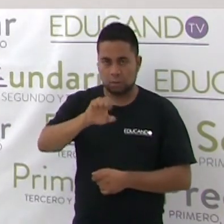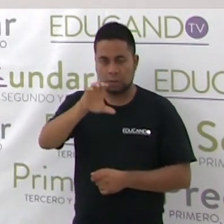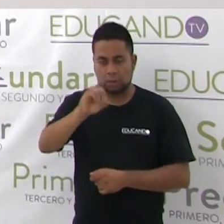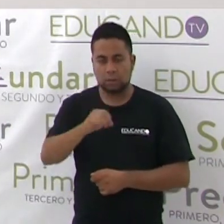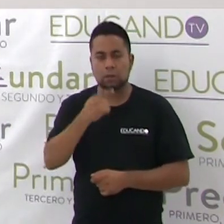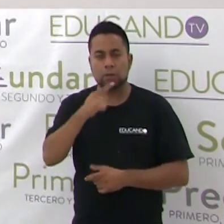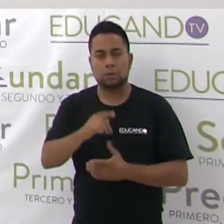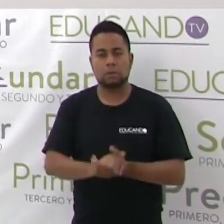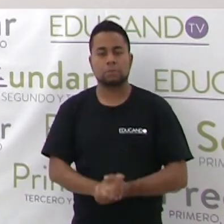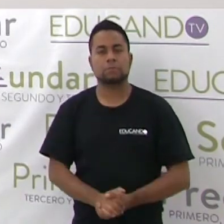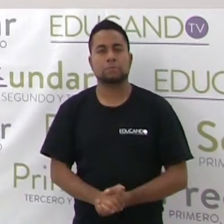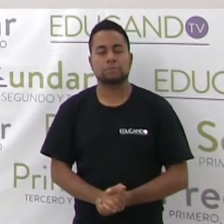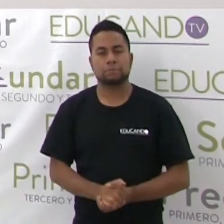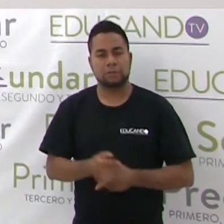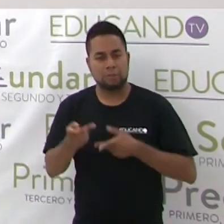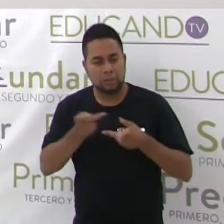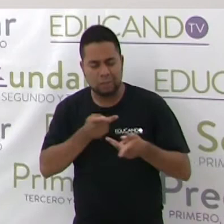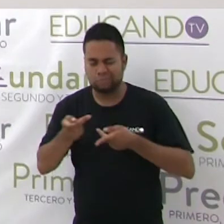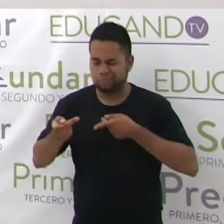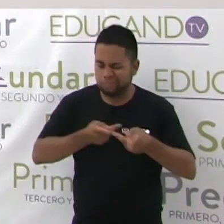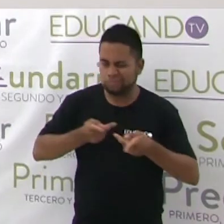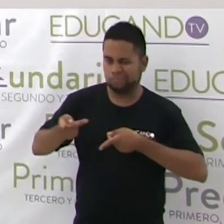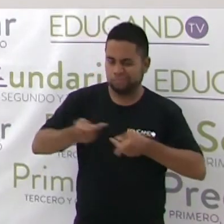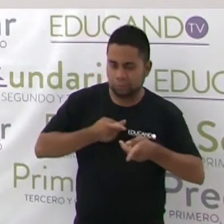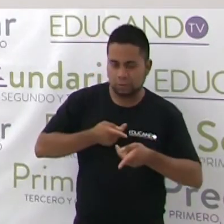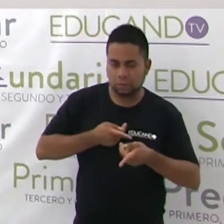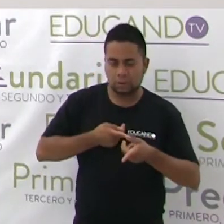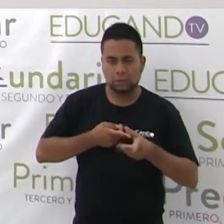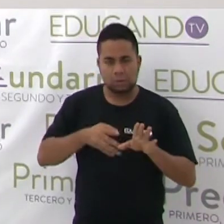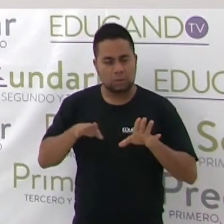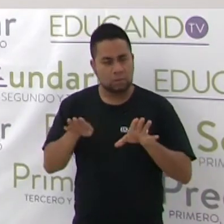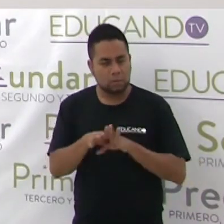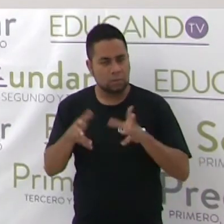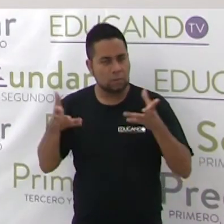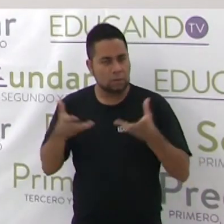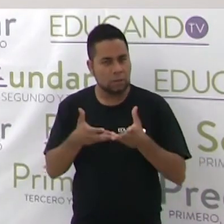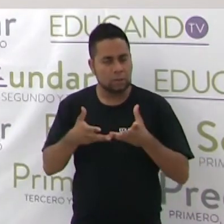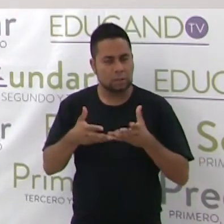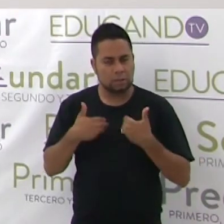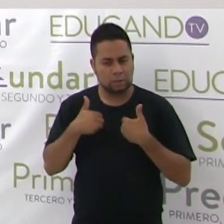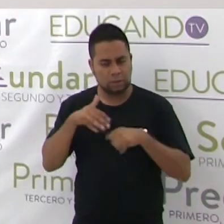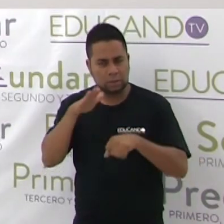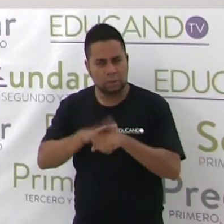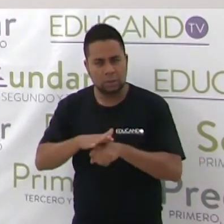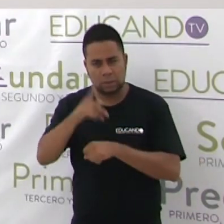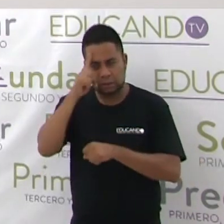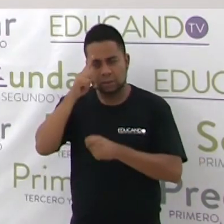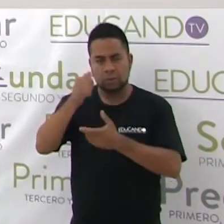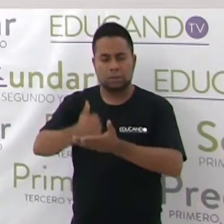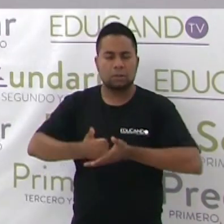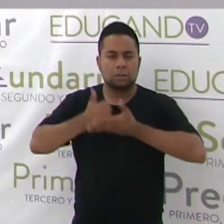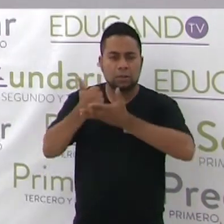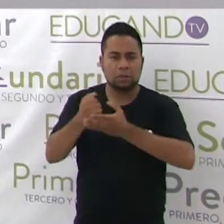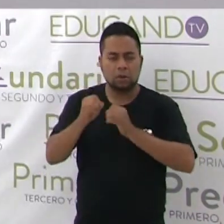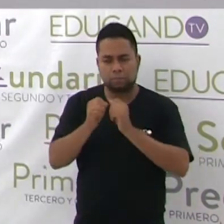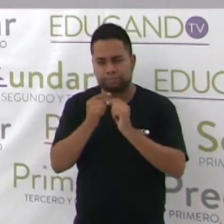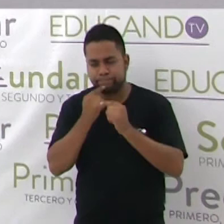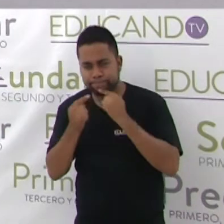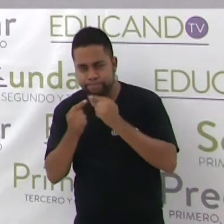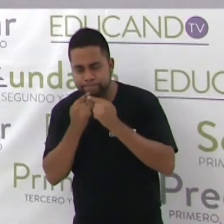hay que practicarla, hay que practicarla. ¿Cómo le haré hacerte entender para ayudar o